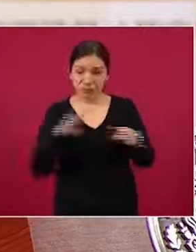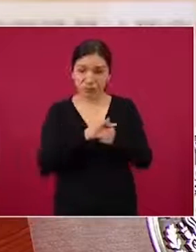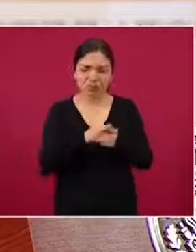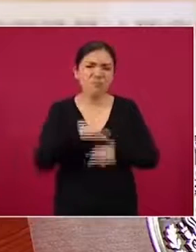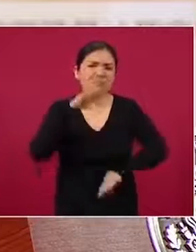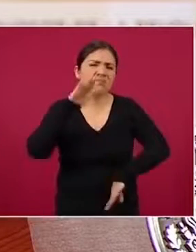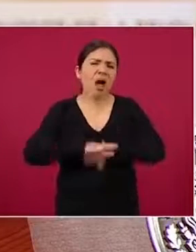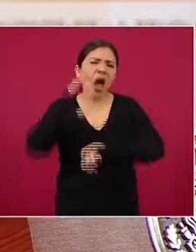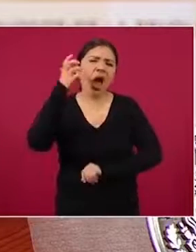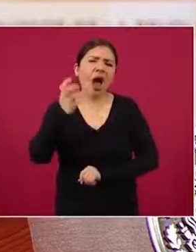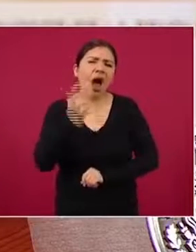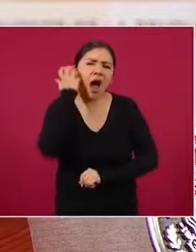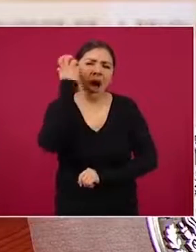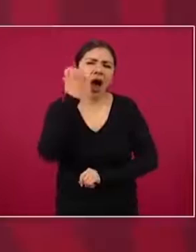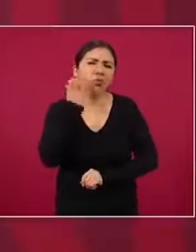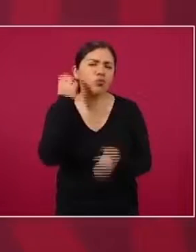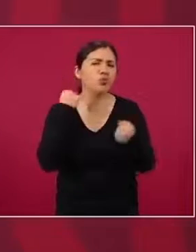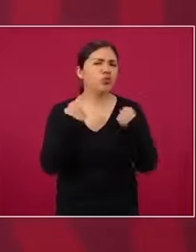abusaron